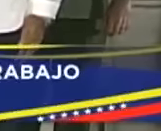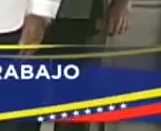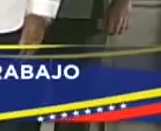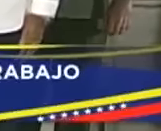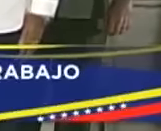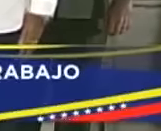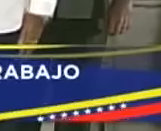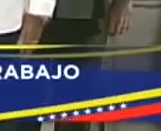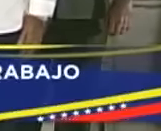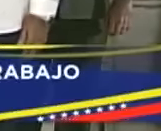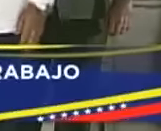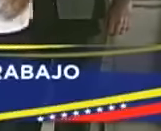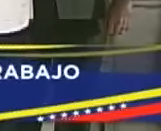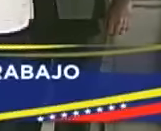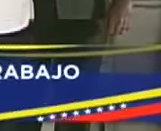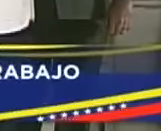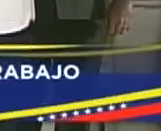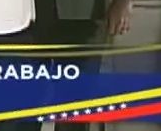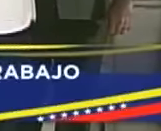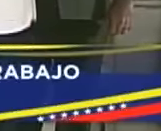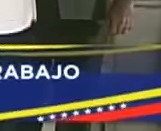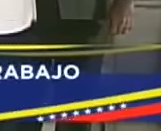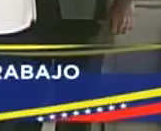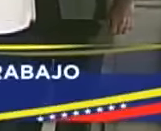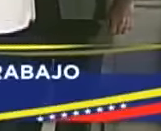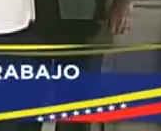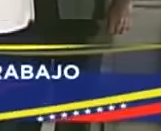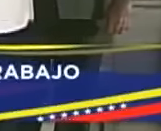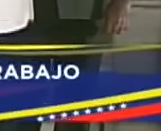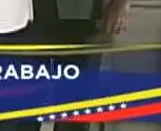buena reunión que hemos tenido, una buena conversación